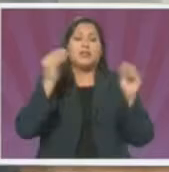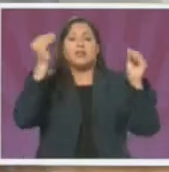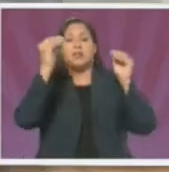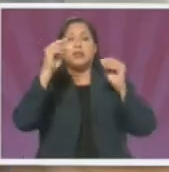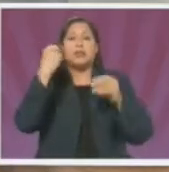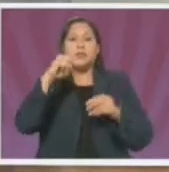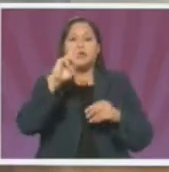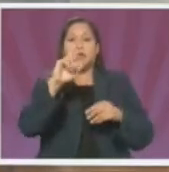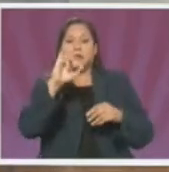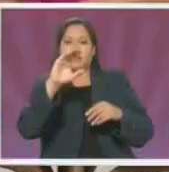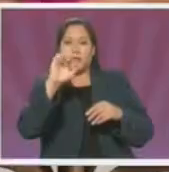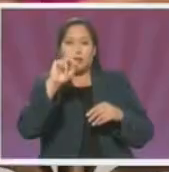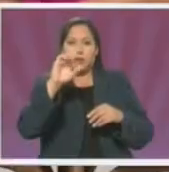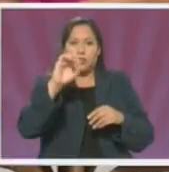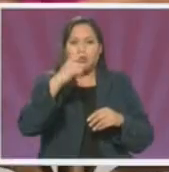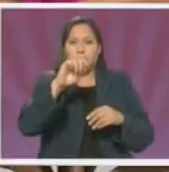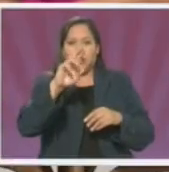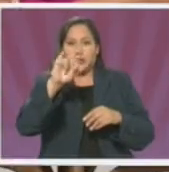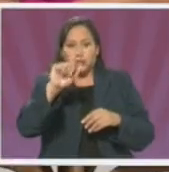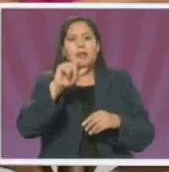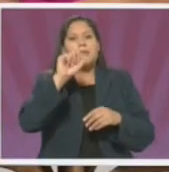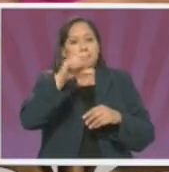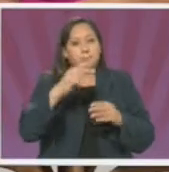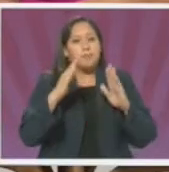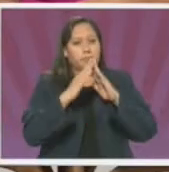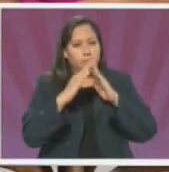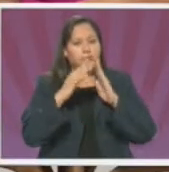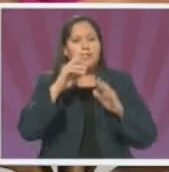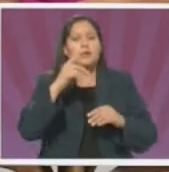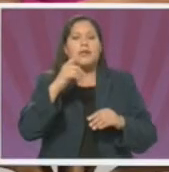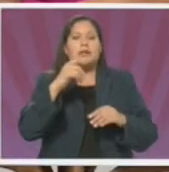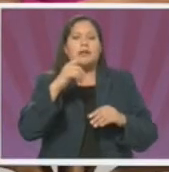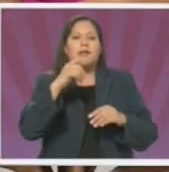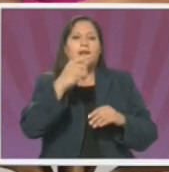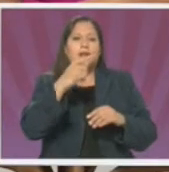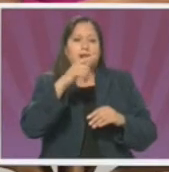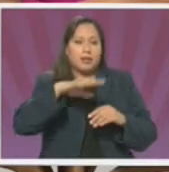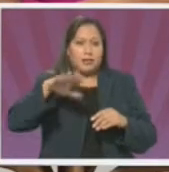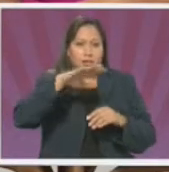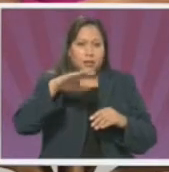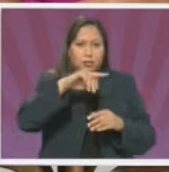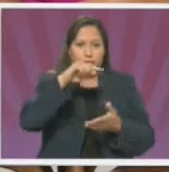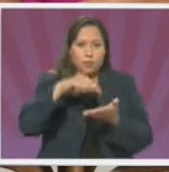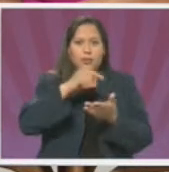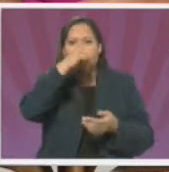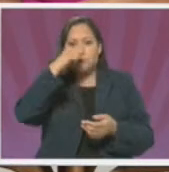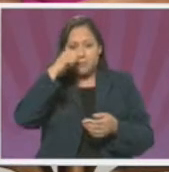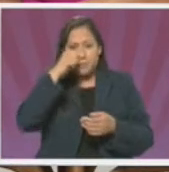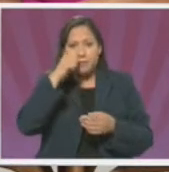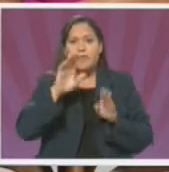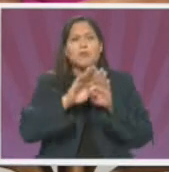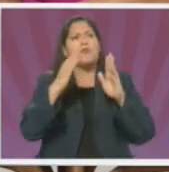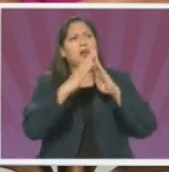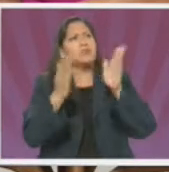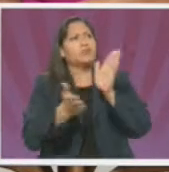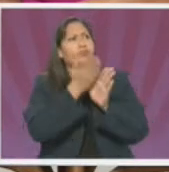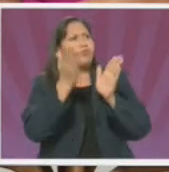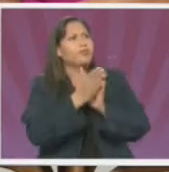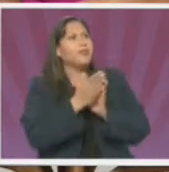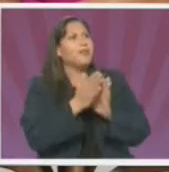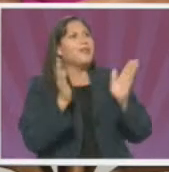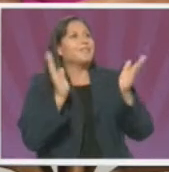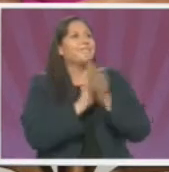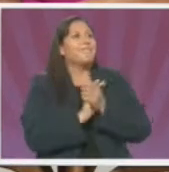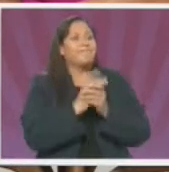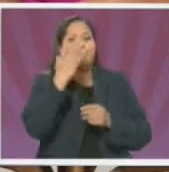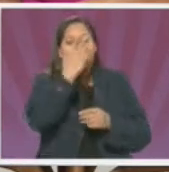llamado Ricardo García, que vivía precisamente en la colonia Juárez a inicios del siglo XX, y no solo se cumplió el capricho de construir su casa tal y como quería,